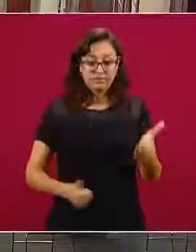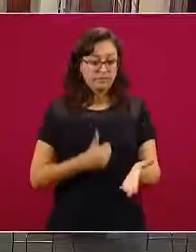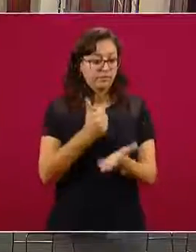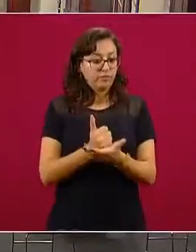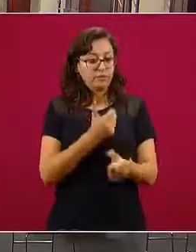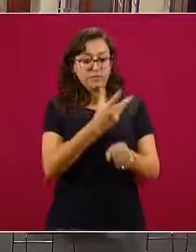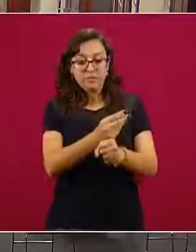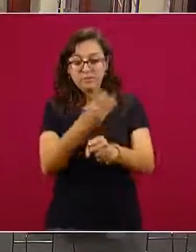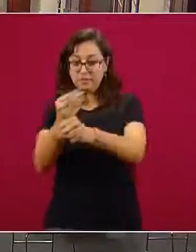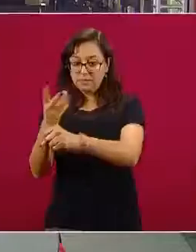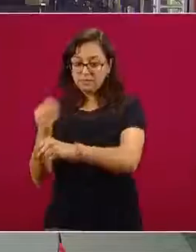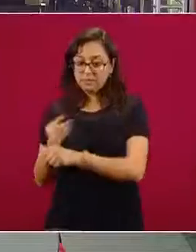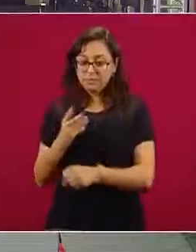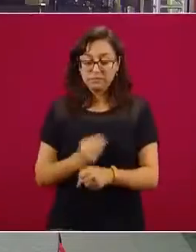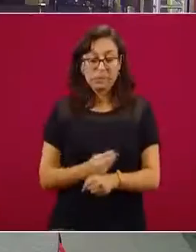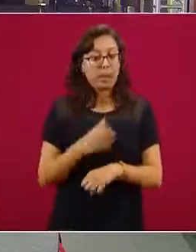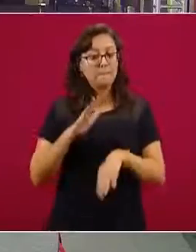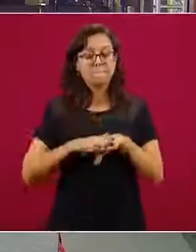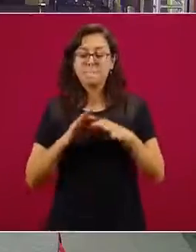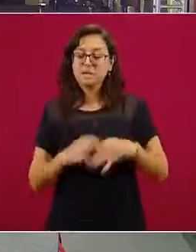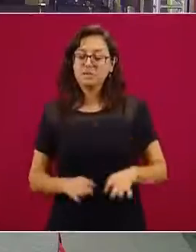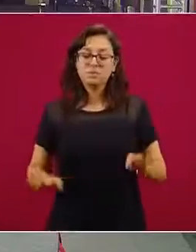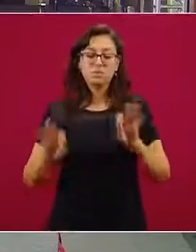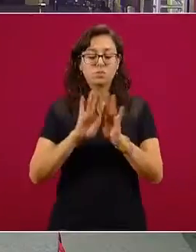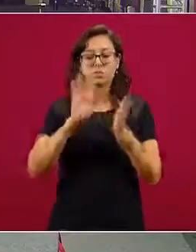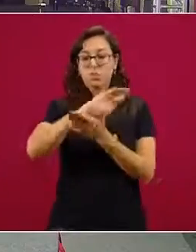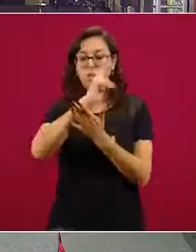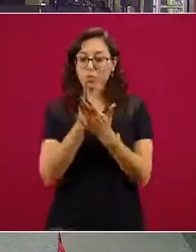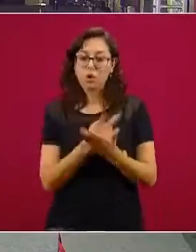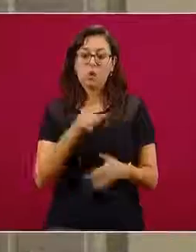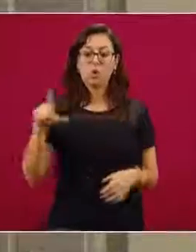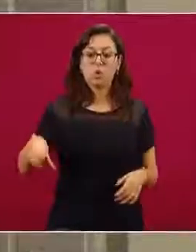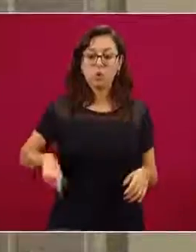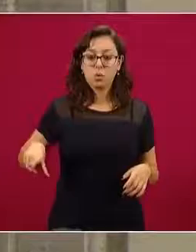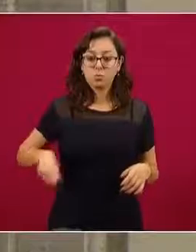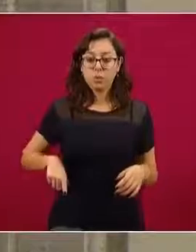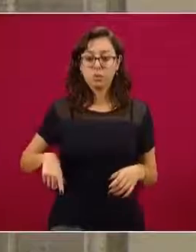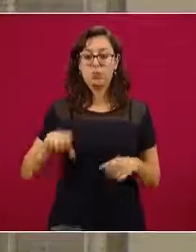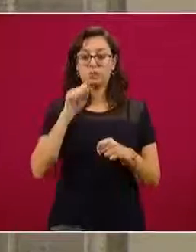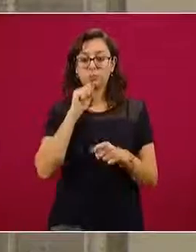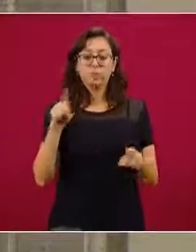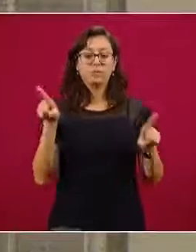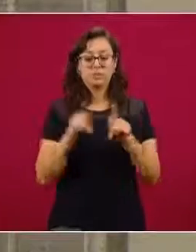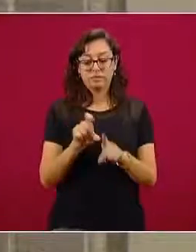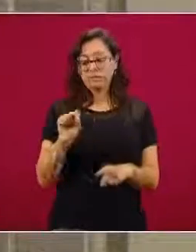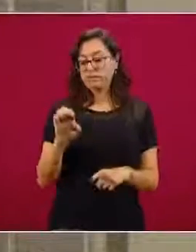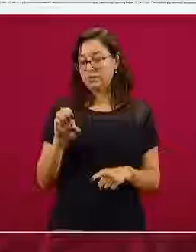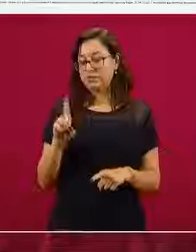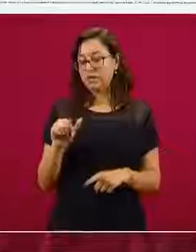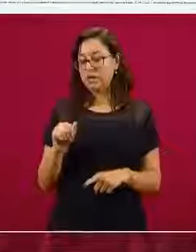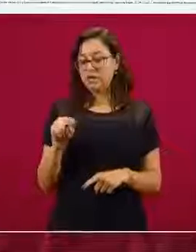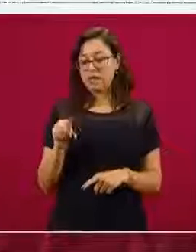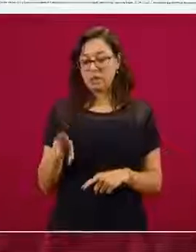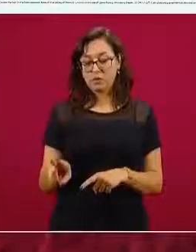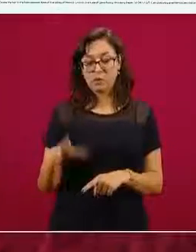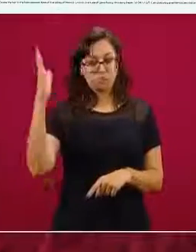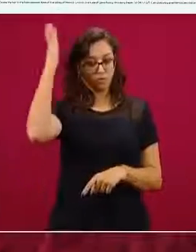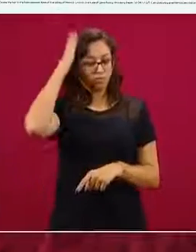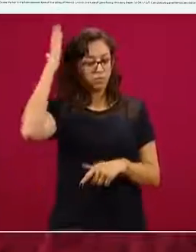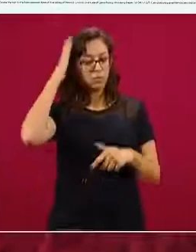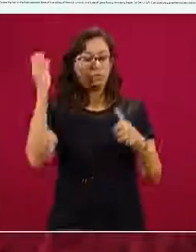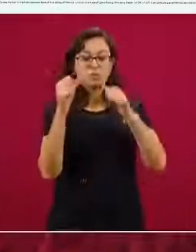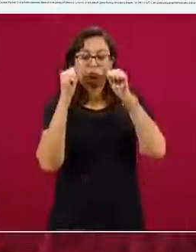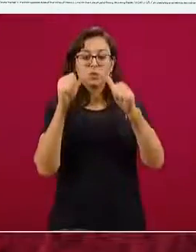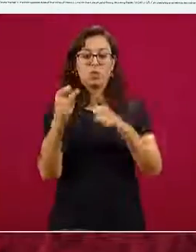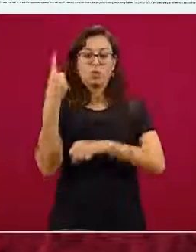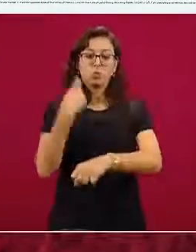de los programas más importantes del gobierno y el programa insignia de la SEDATU, el año pasado estamos trabajando en